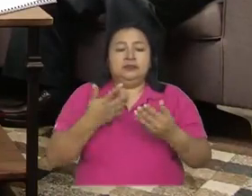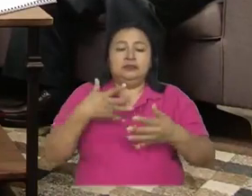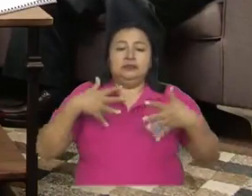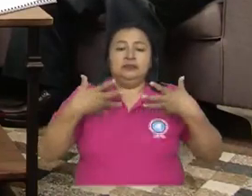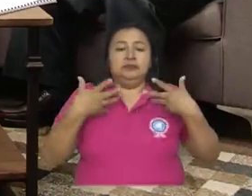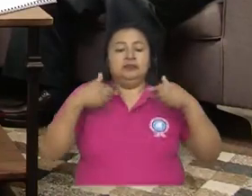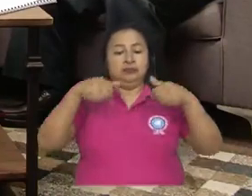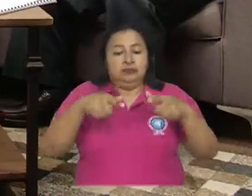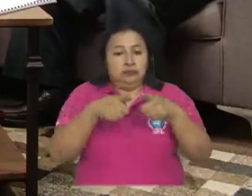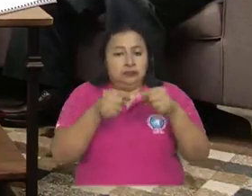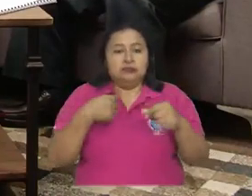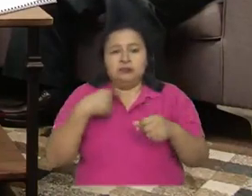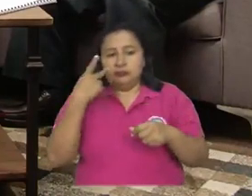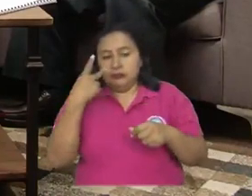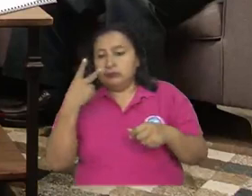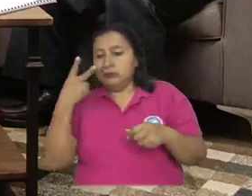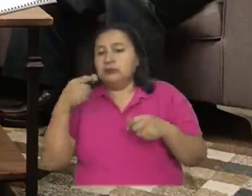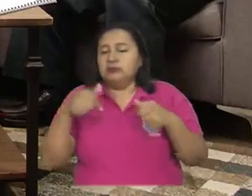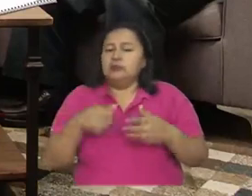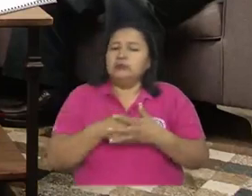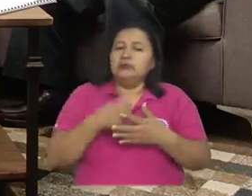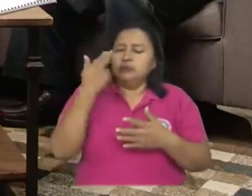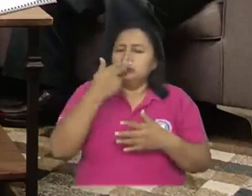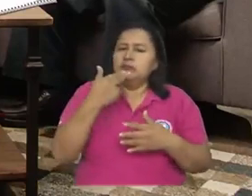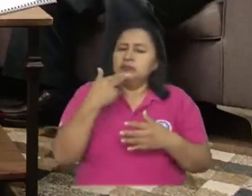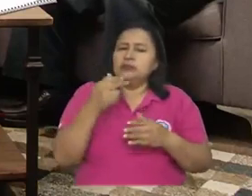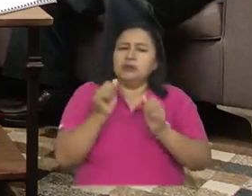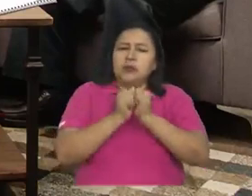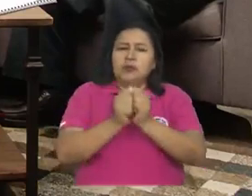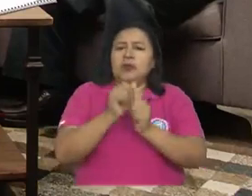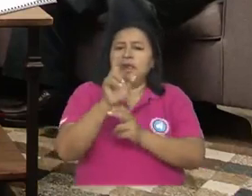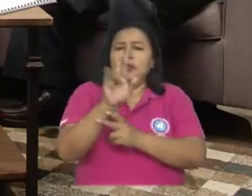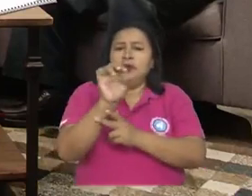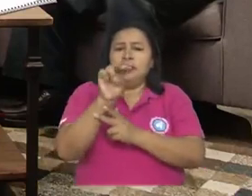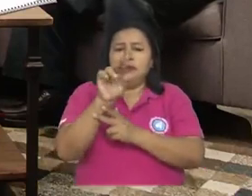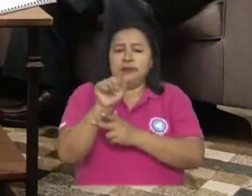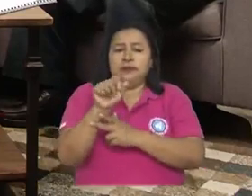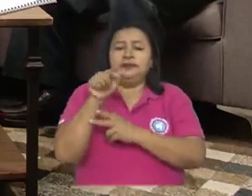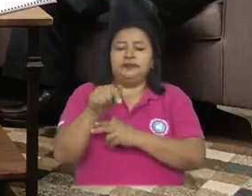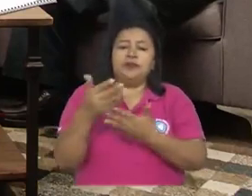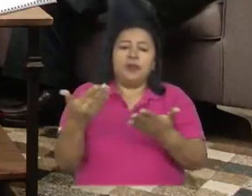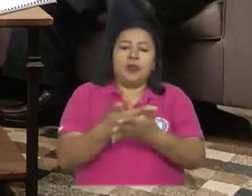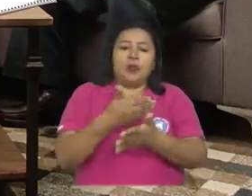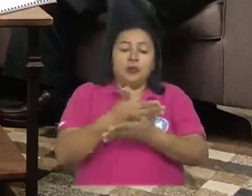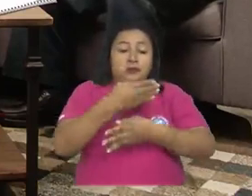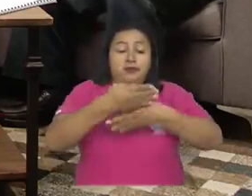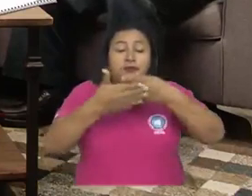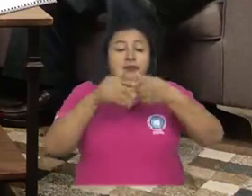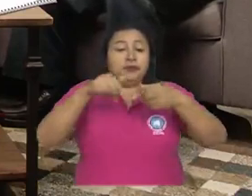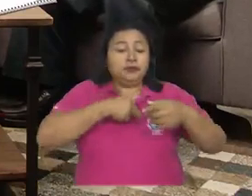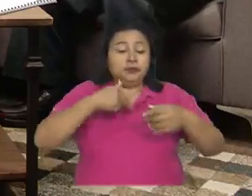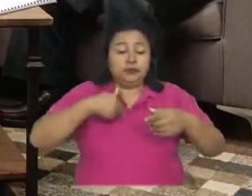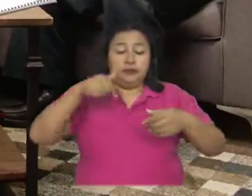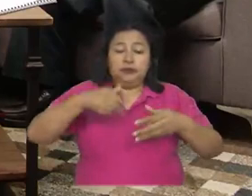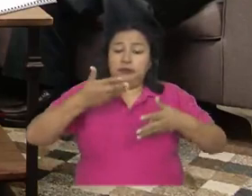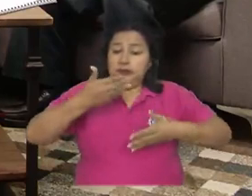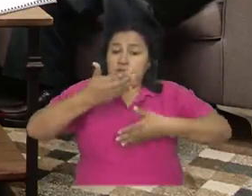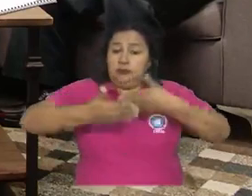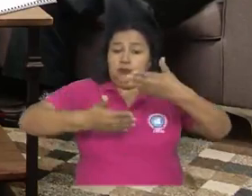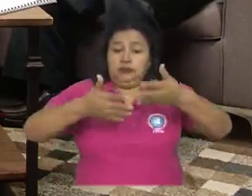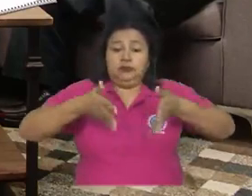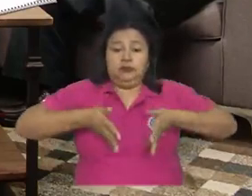y en Managua es evidente. Le consulto, compañera Reina, a partir de esa nueva infraestructura que se viene desarrollando en Managua,